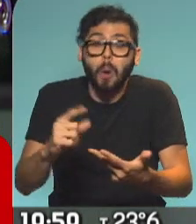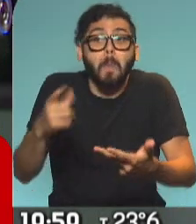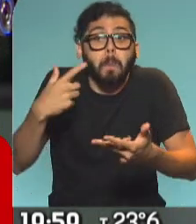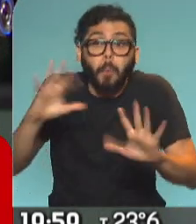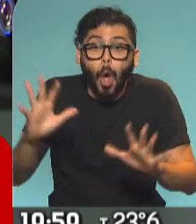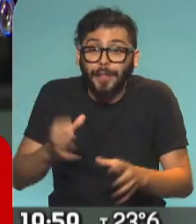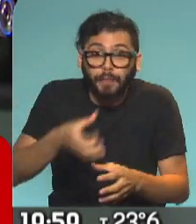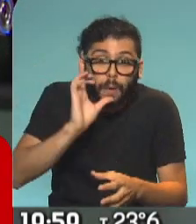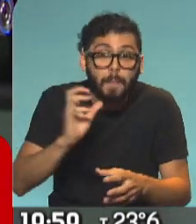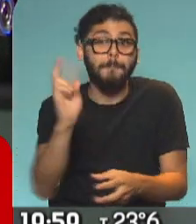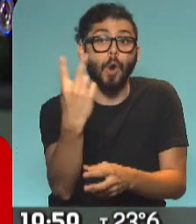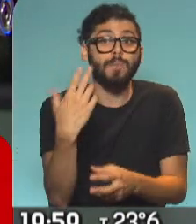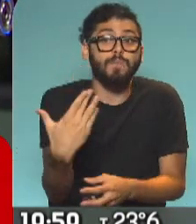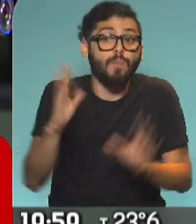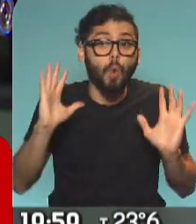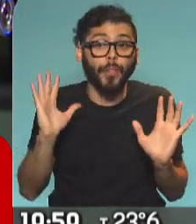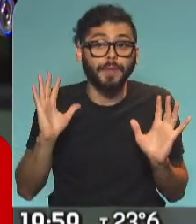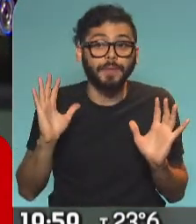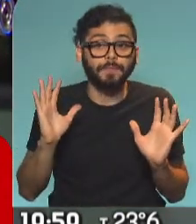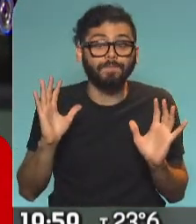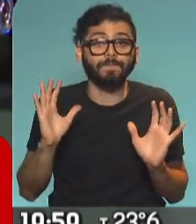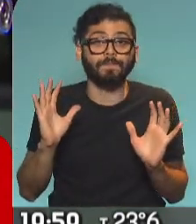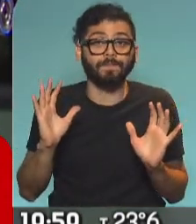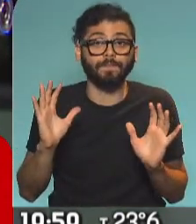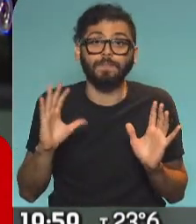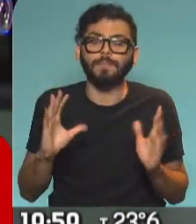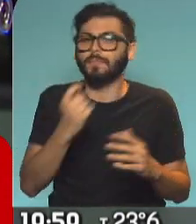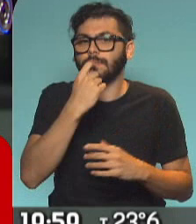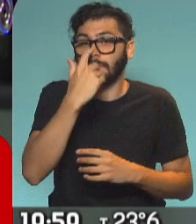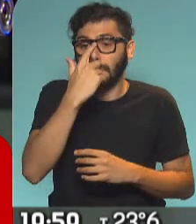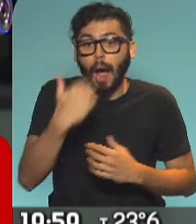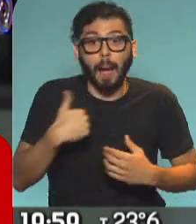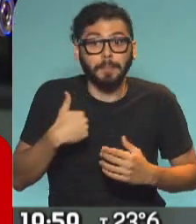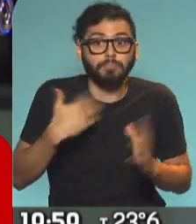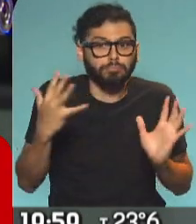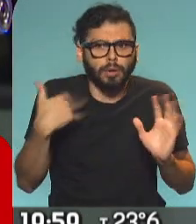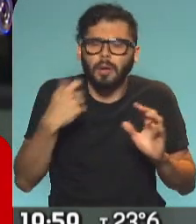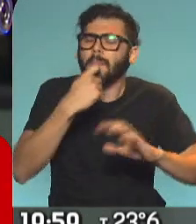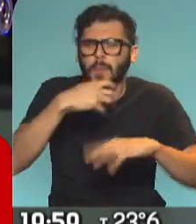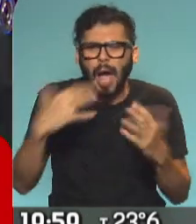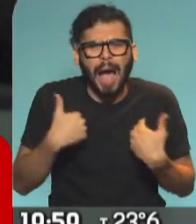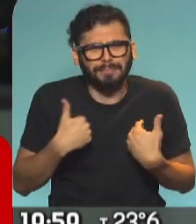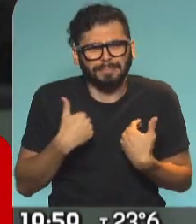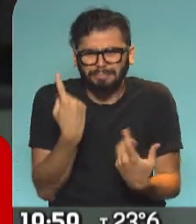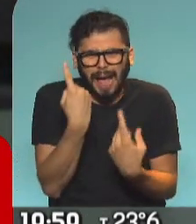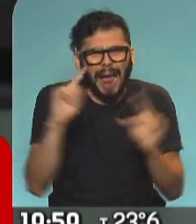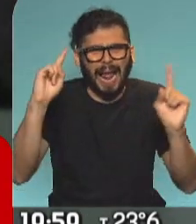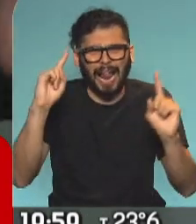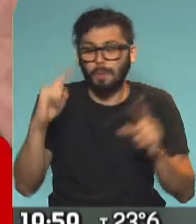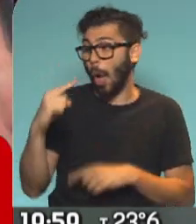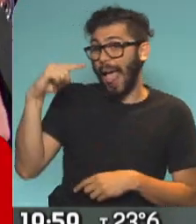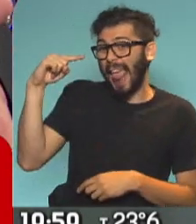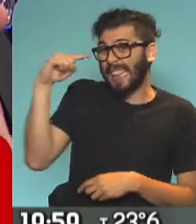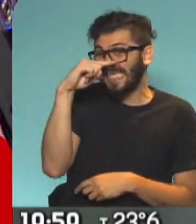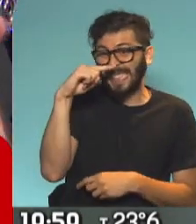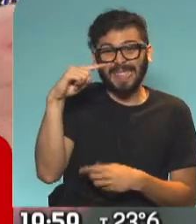matar al paciente con el dióxido de cloro. Sí, a mí no me hubiera extrañado nada. Digo, a mí me resulta raro. El 7 hace la orden. ¿Por qué